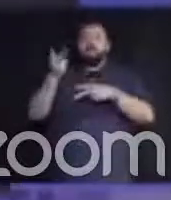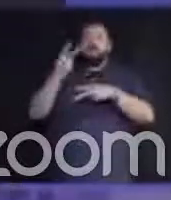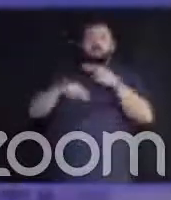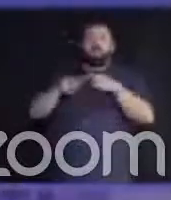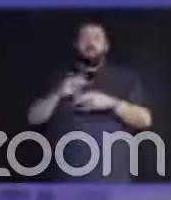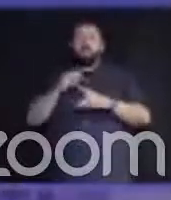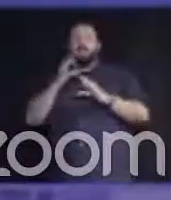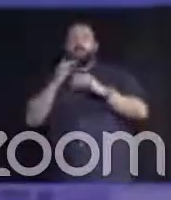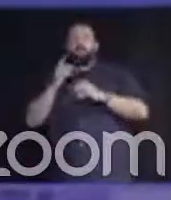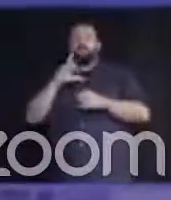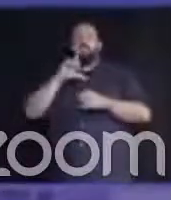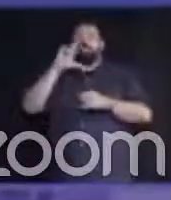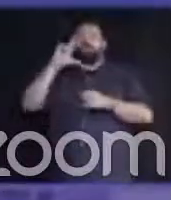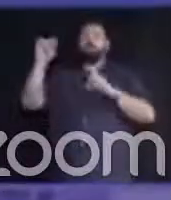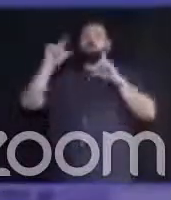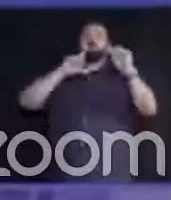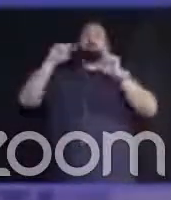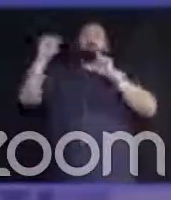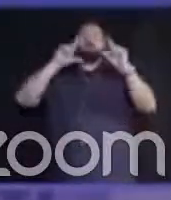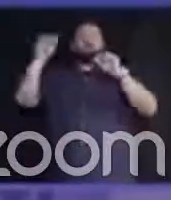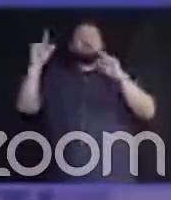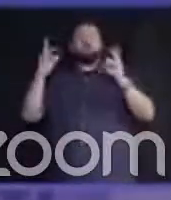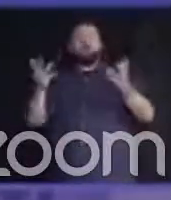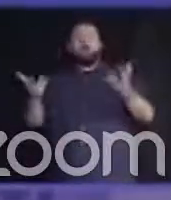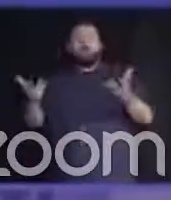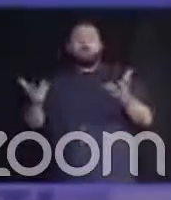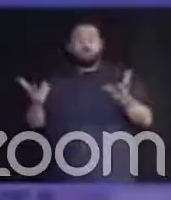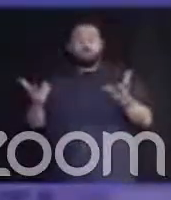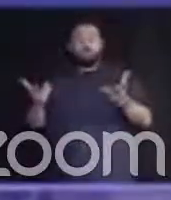a venir la Sonora, y luego se fueron a pajarear allá.